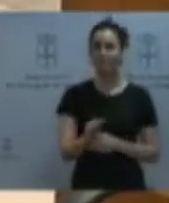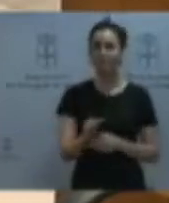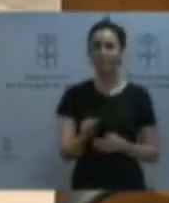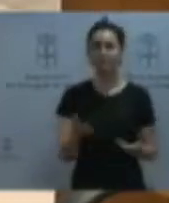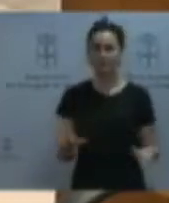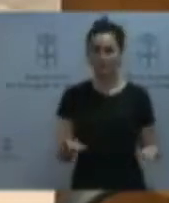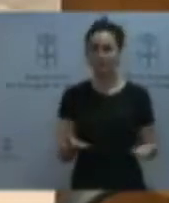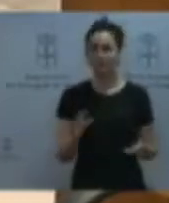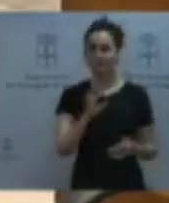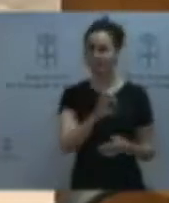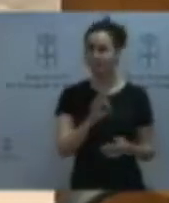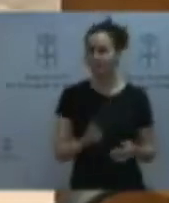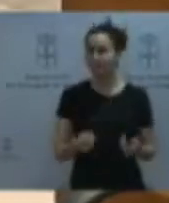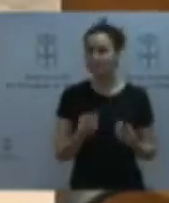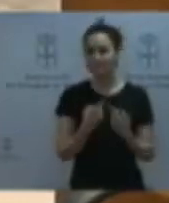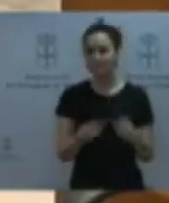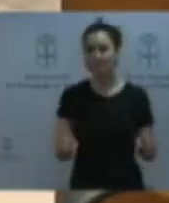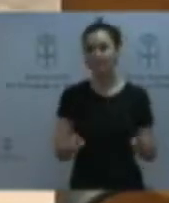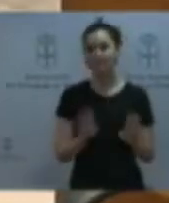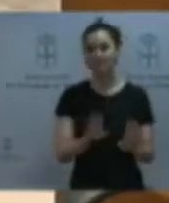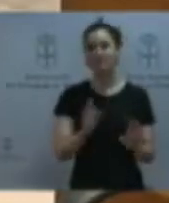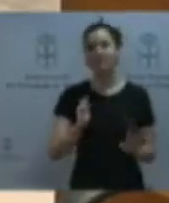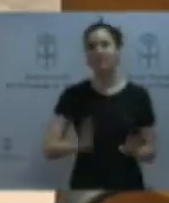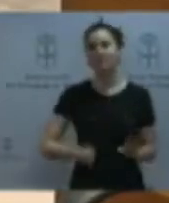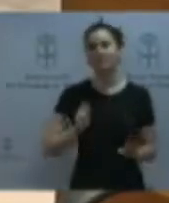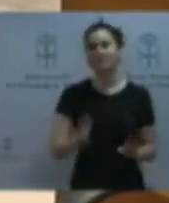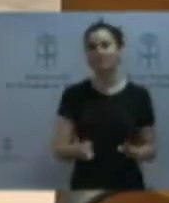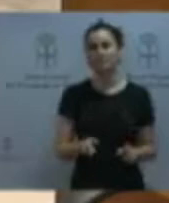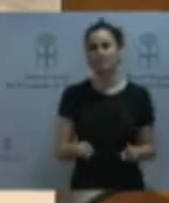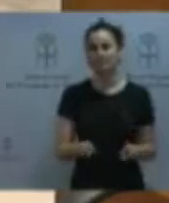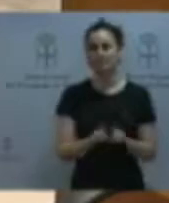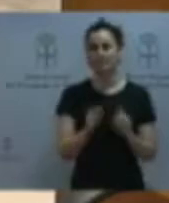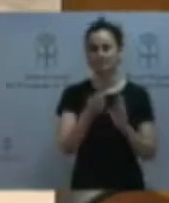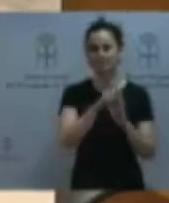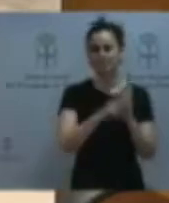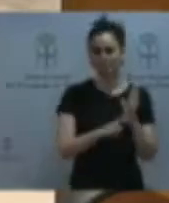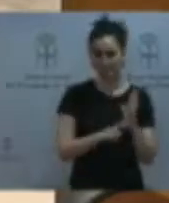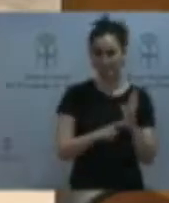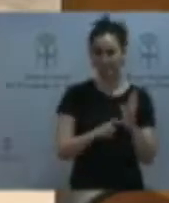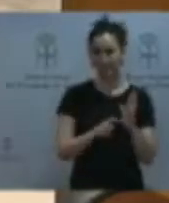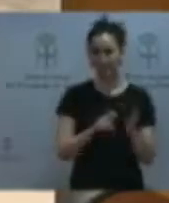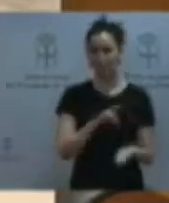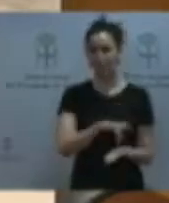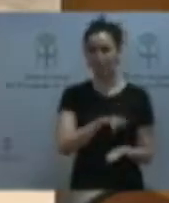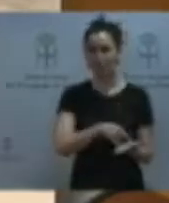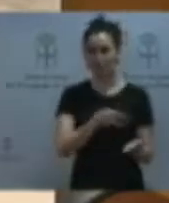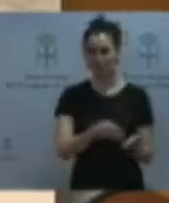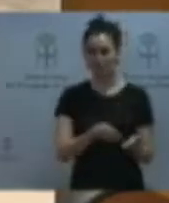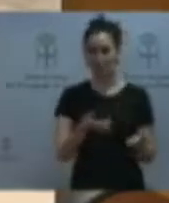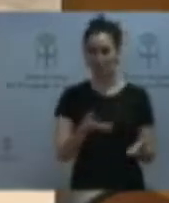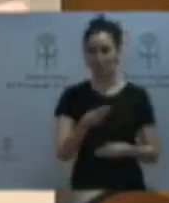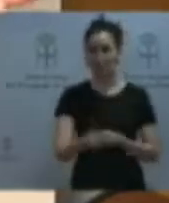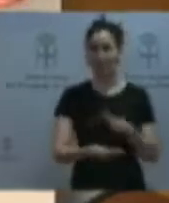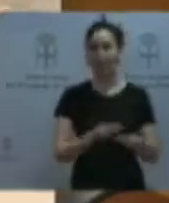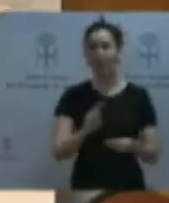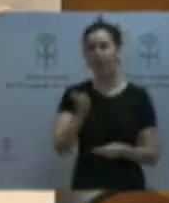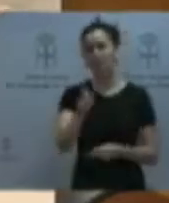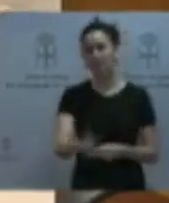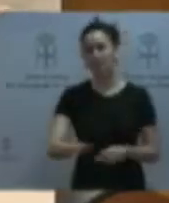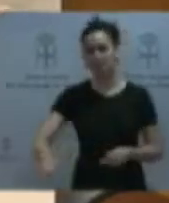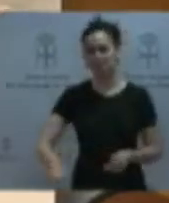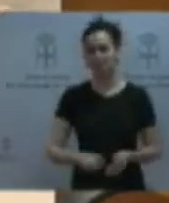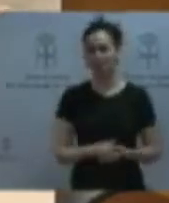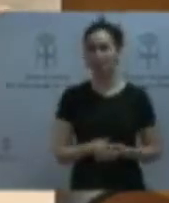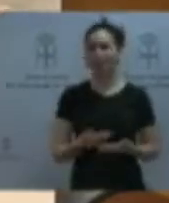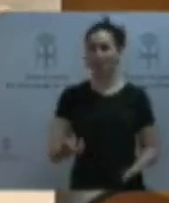habitualmente a la puntuación obtenida por los proyectos, pues se realiza por otras personas, ¿no? En ese sentido, como le digo, la Comisión de Valoración